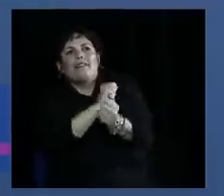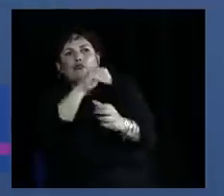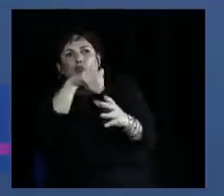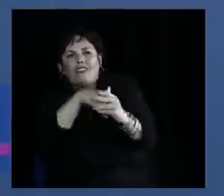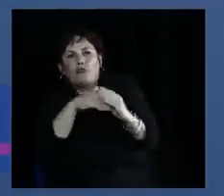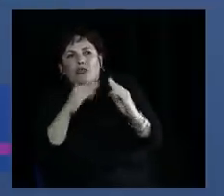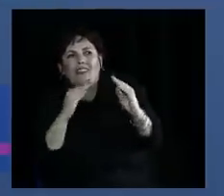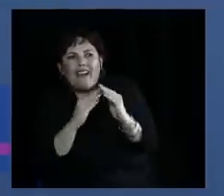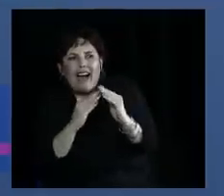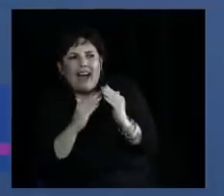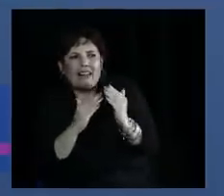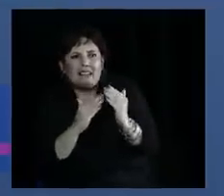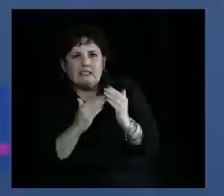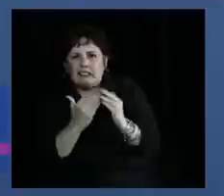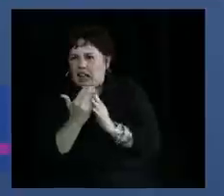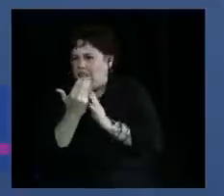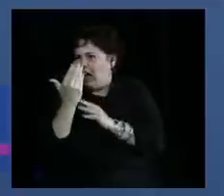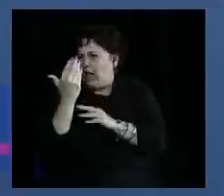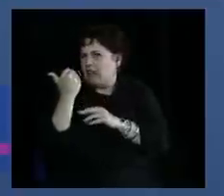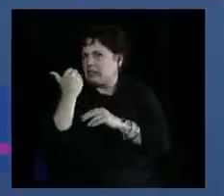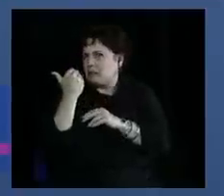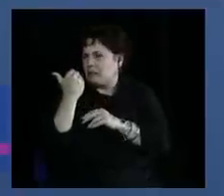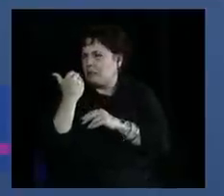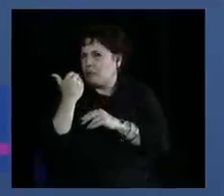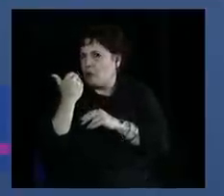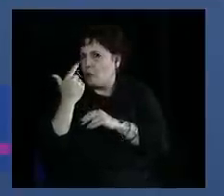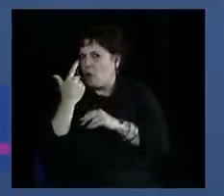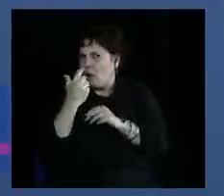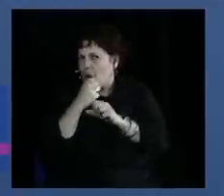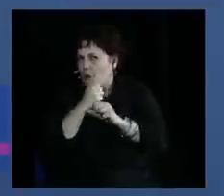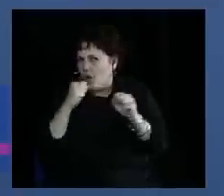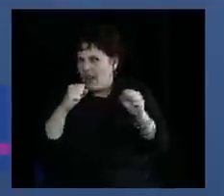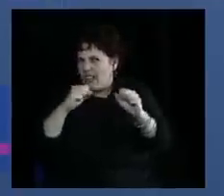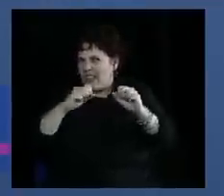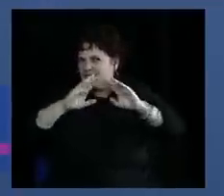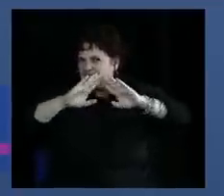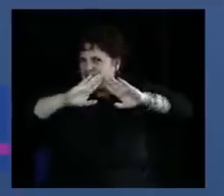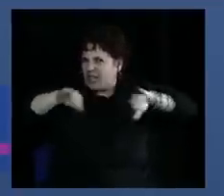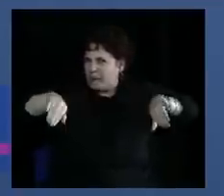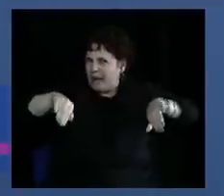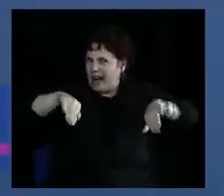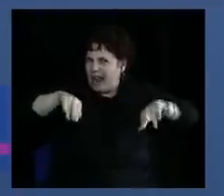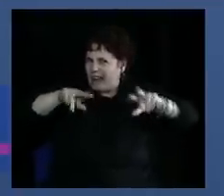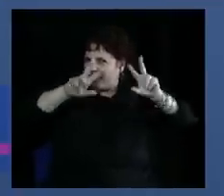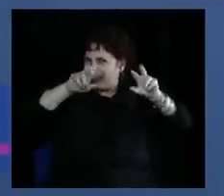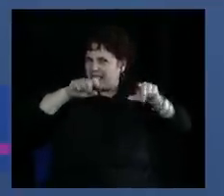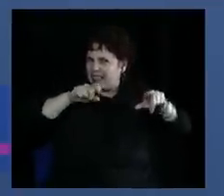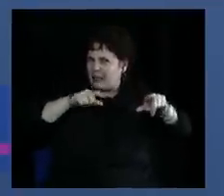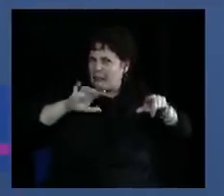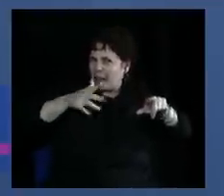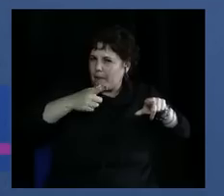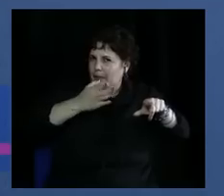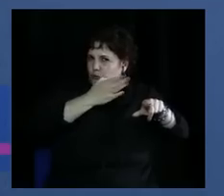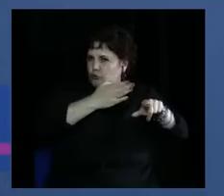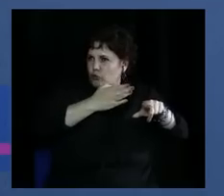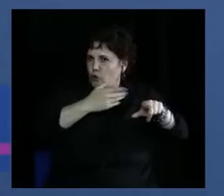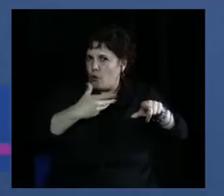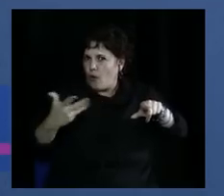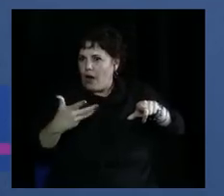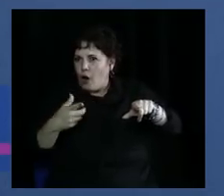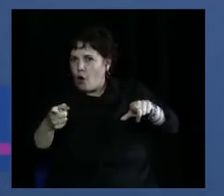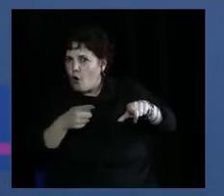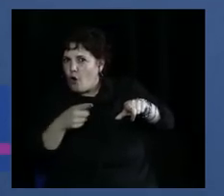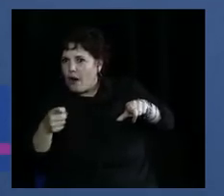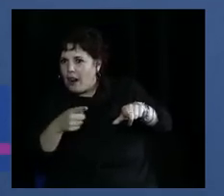domiciliaria hace muy pocos meses, y que de alguna manera, no sé si se puede disociar completamente esa acción